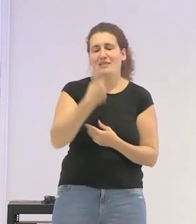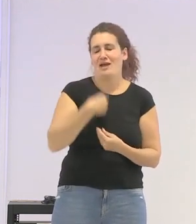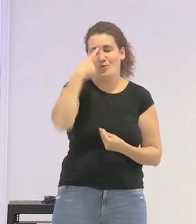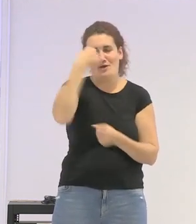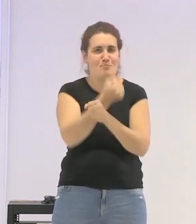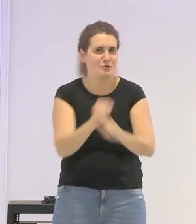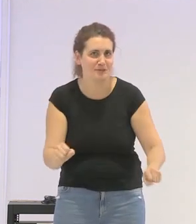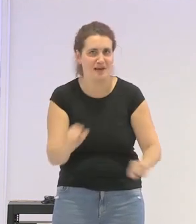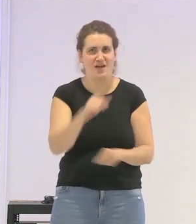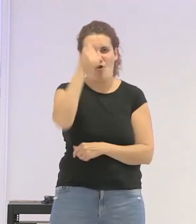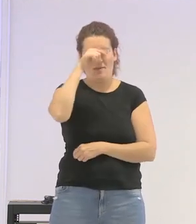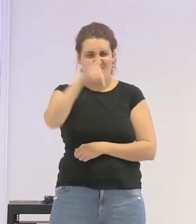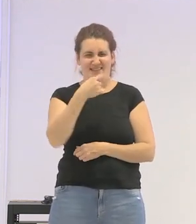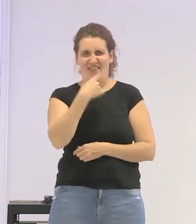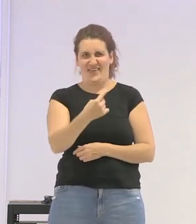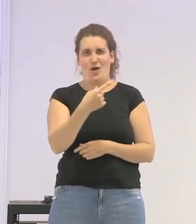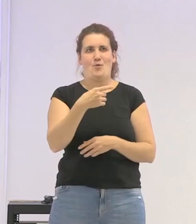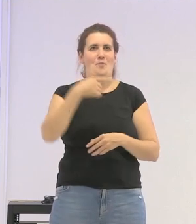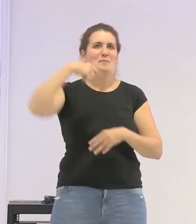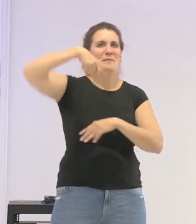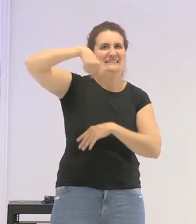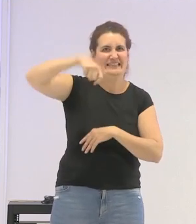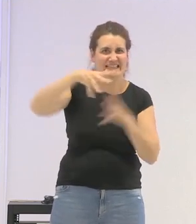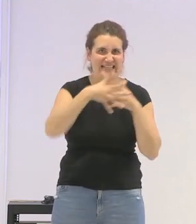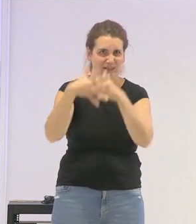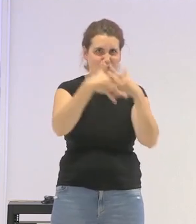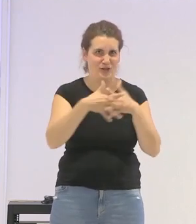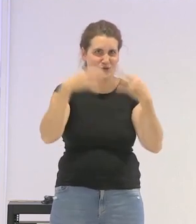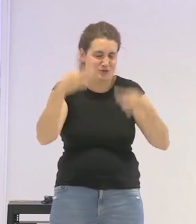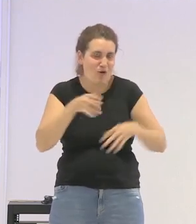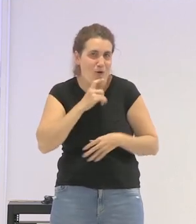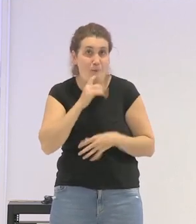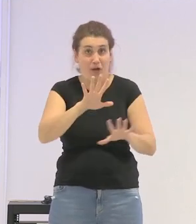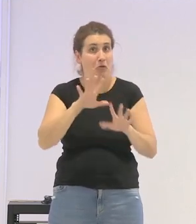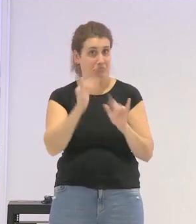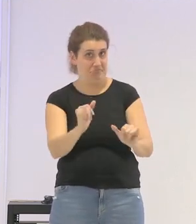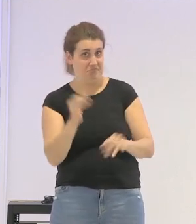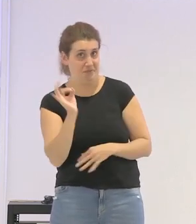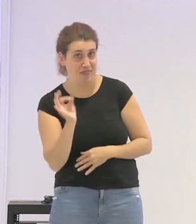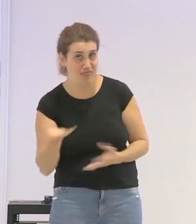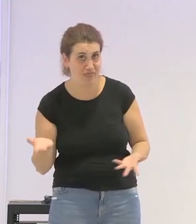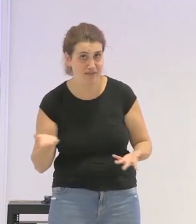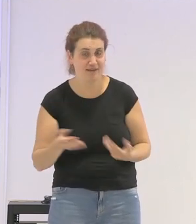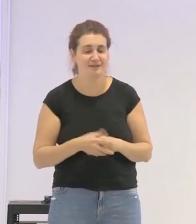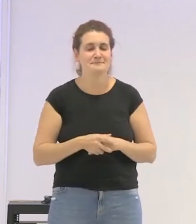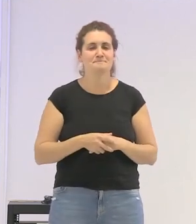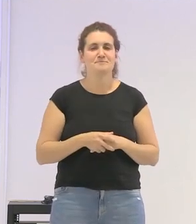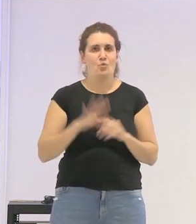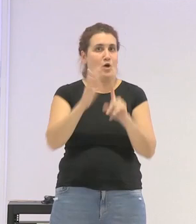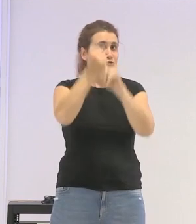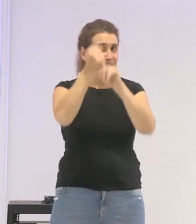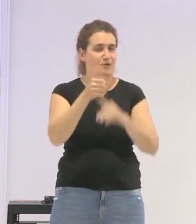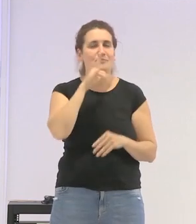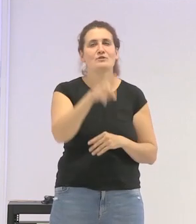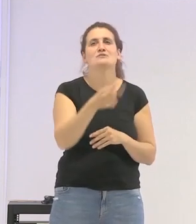un señor así pudiese llegar a una presidencia de gobierno de un país como Estados Unidos, pero ha llegado, entonces, bueno. En esos márgenes nos